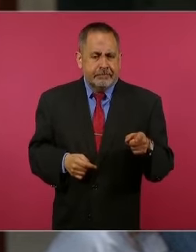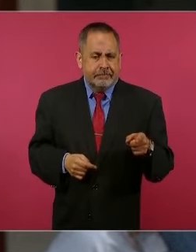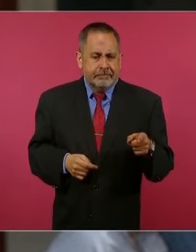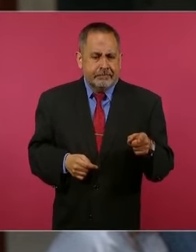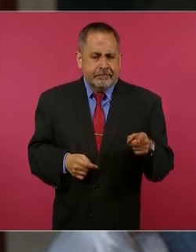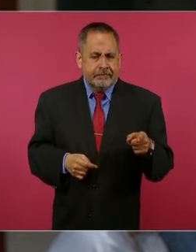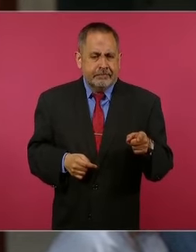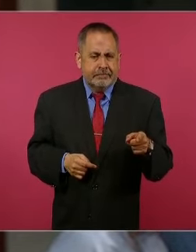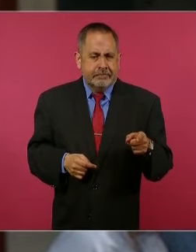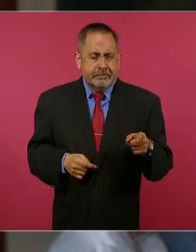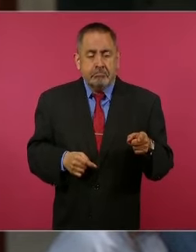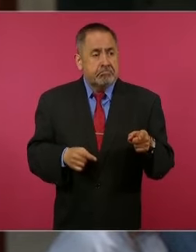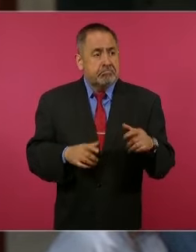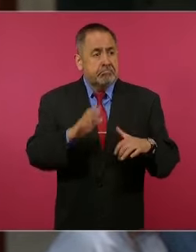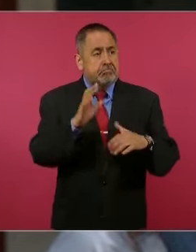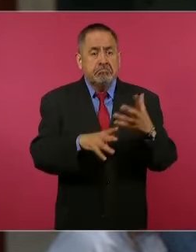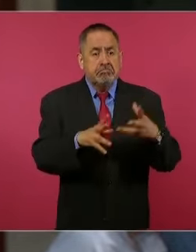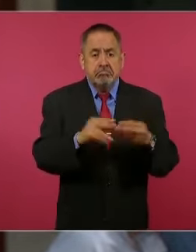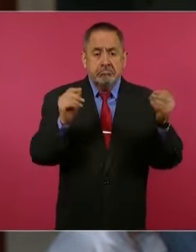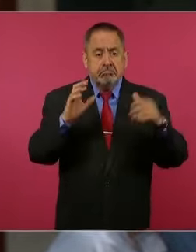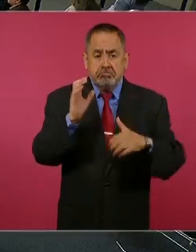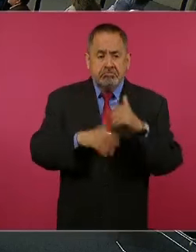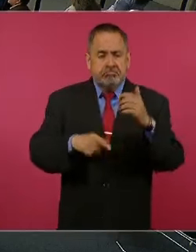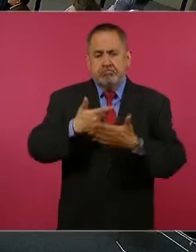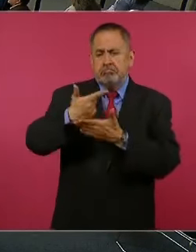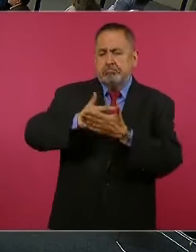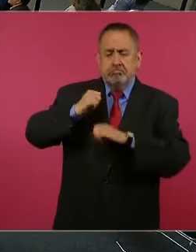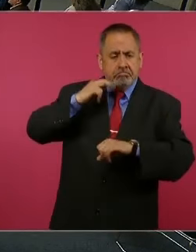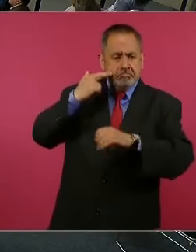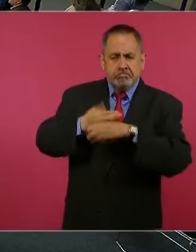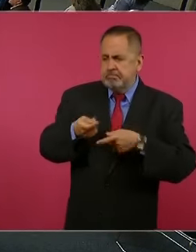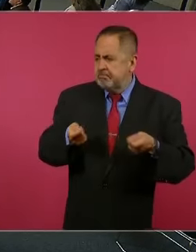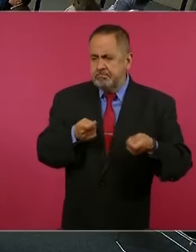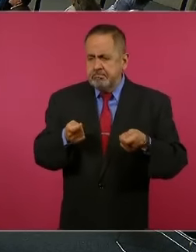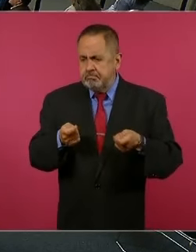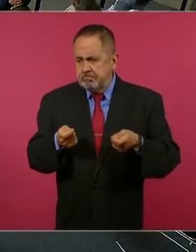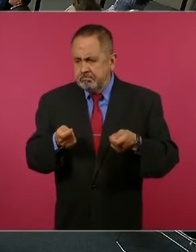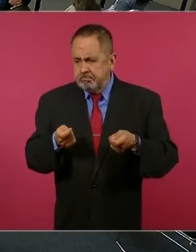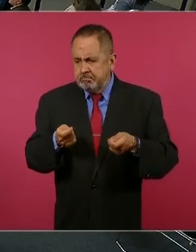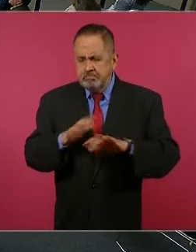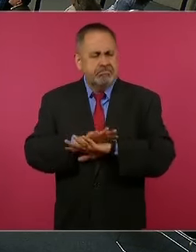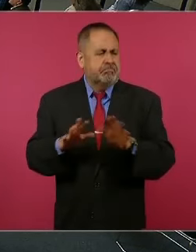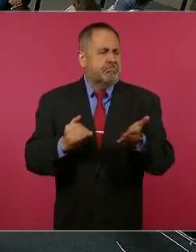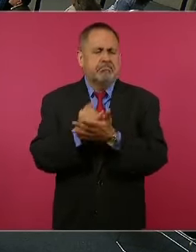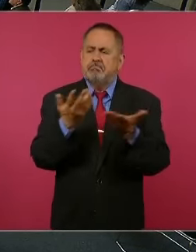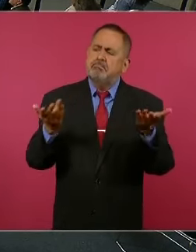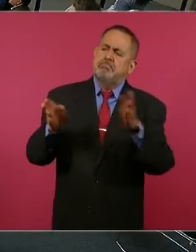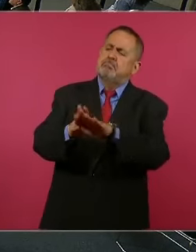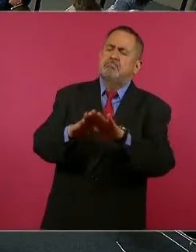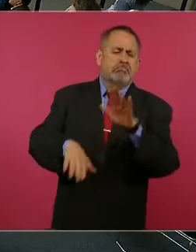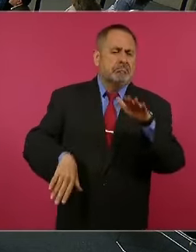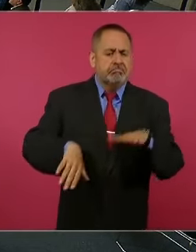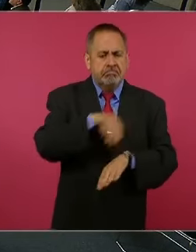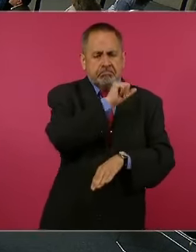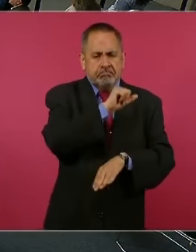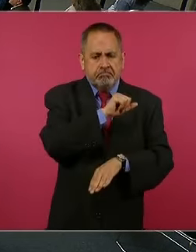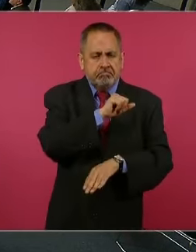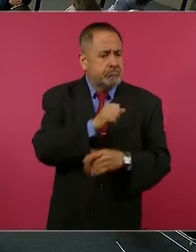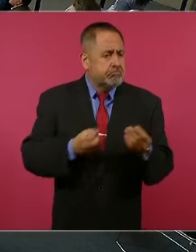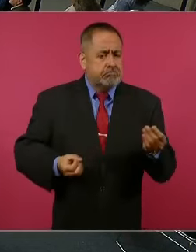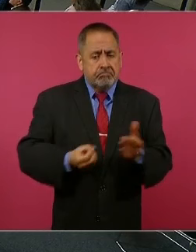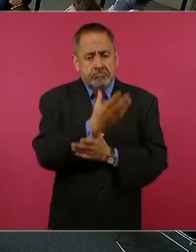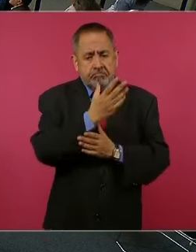se eh se se fue eh el gerente un día de un buen día se levantó de la mesa eh cruzó la